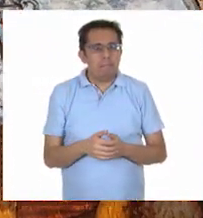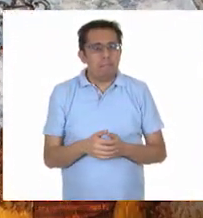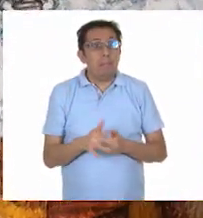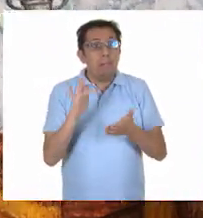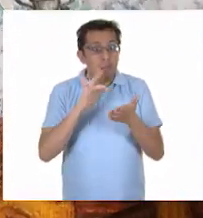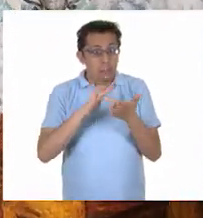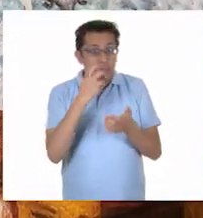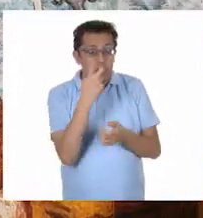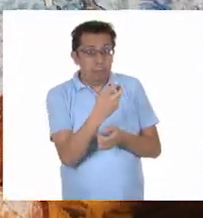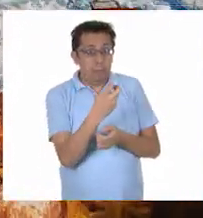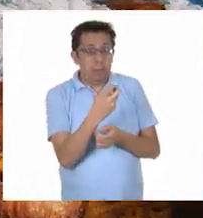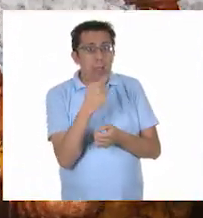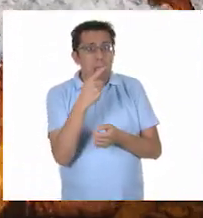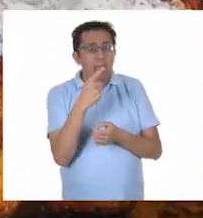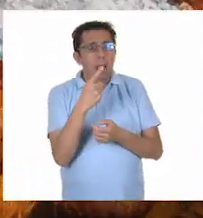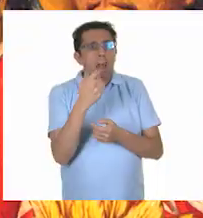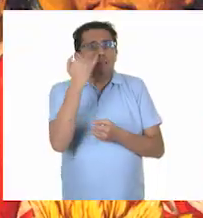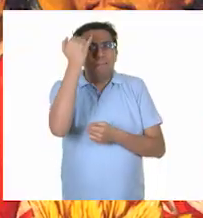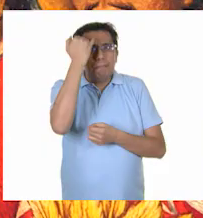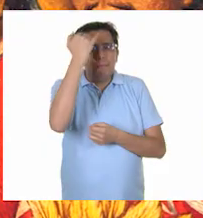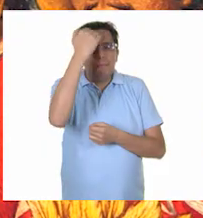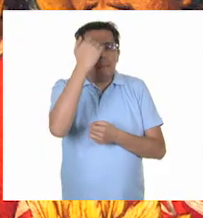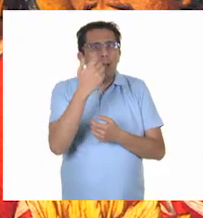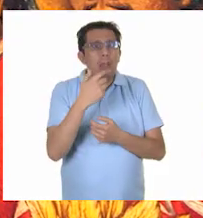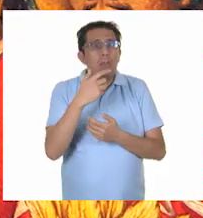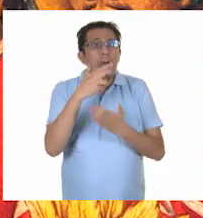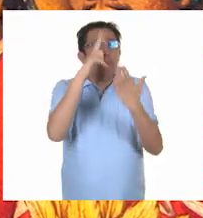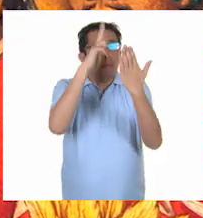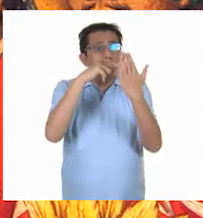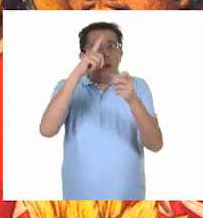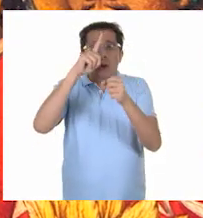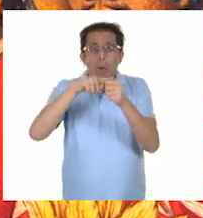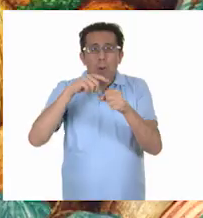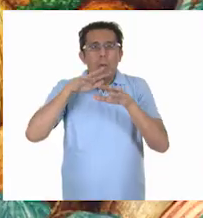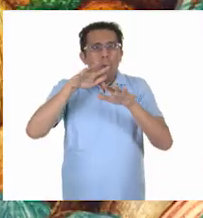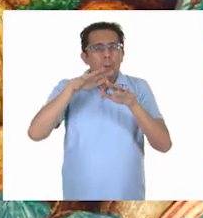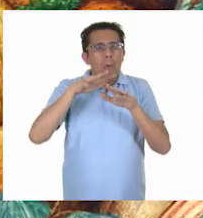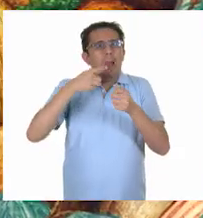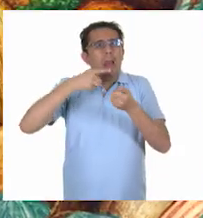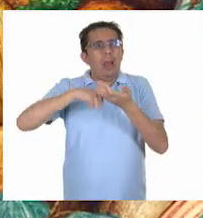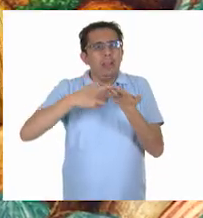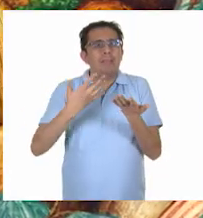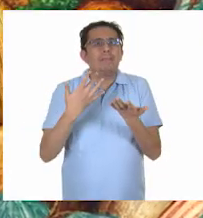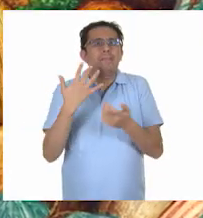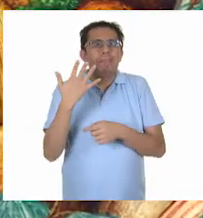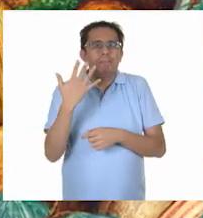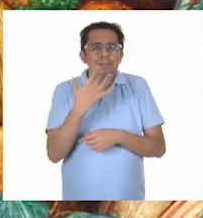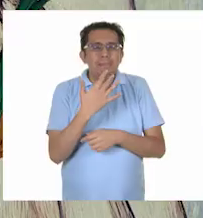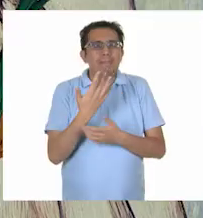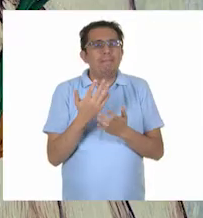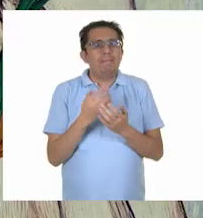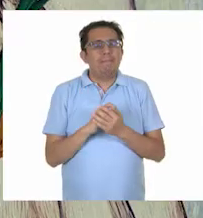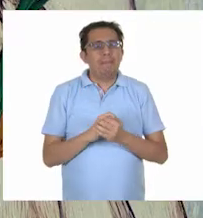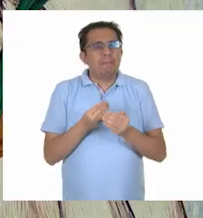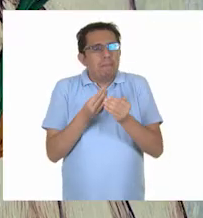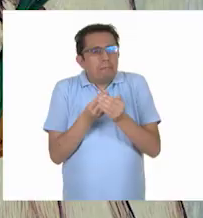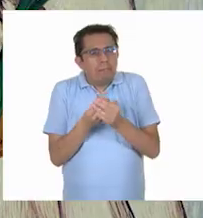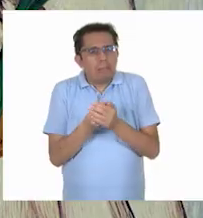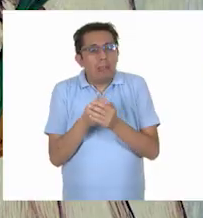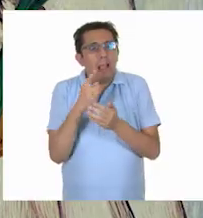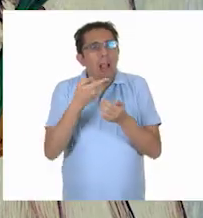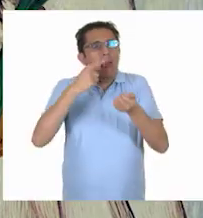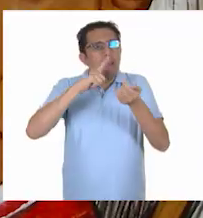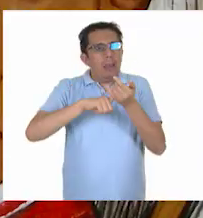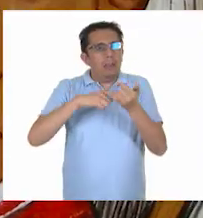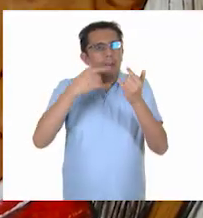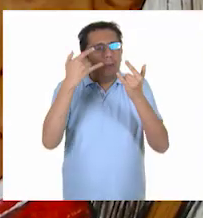Gracias a esto, creó estas obras de colores vivos, sumamente cálidos e íntimos, con pasajes